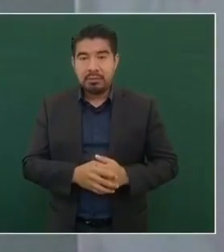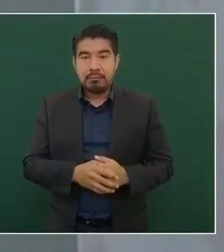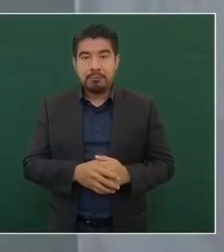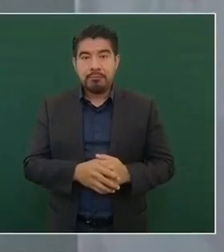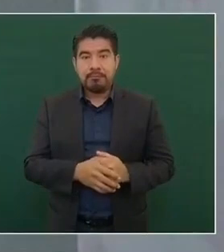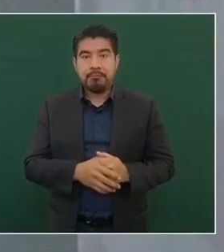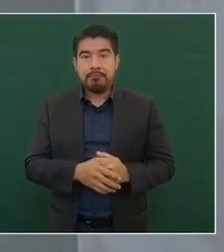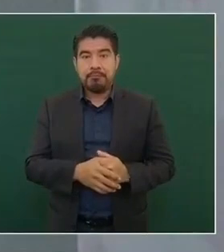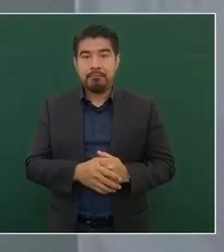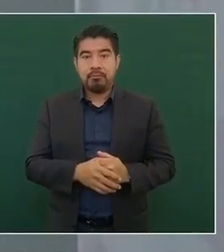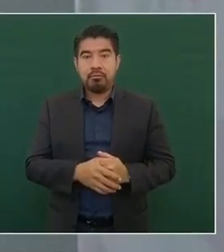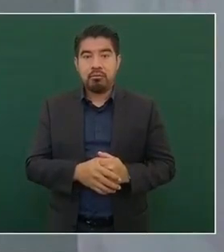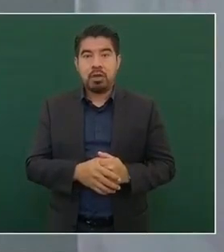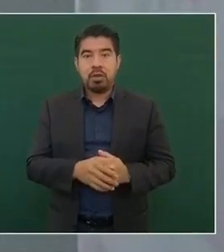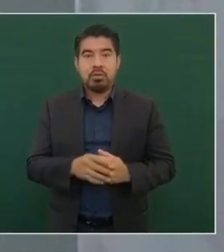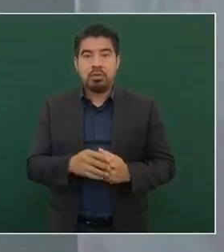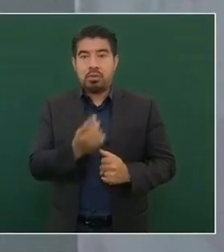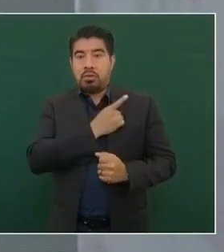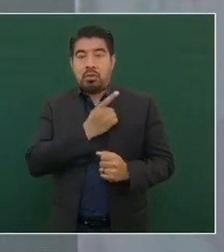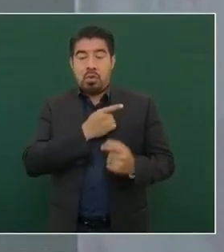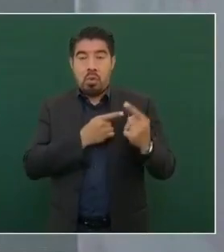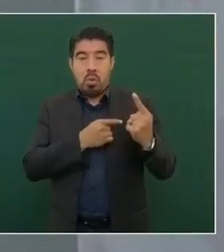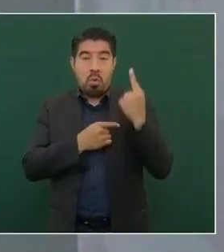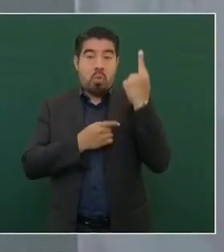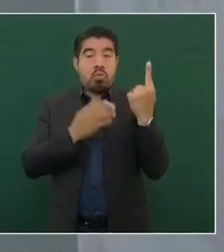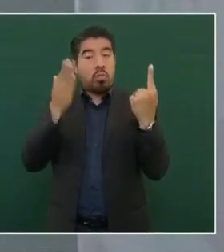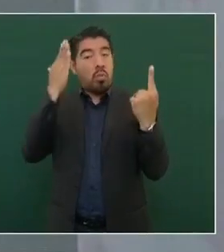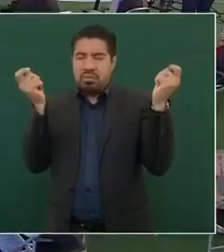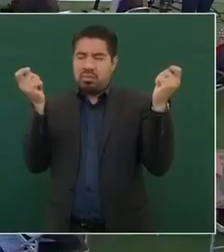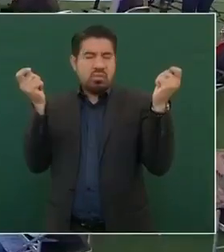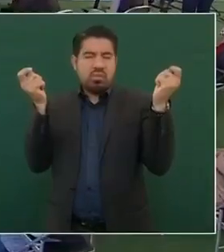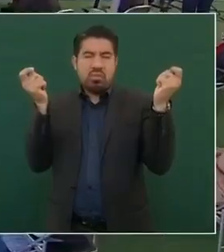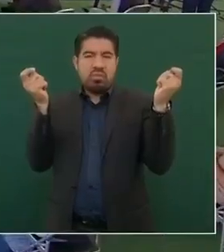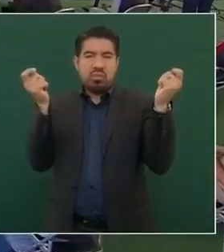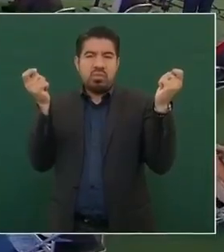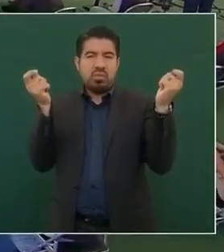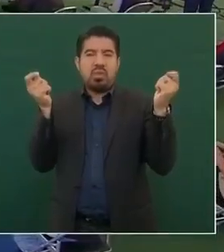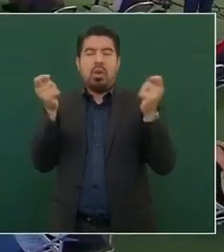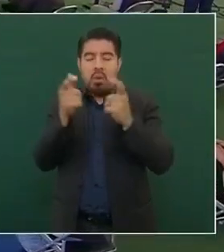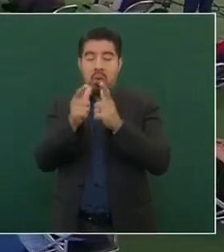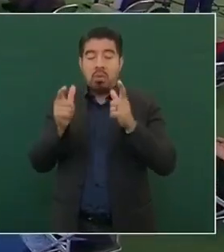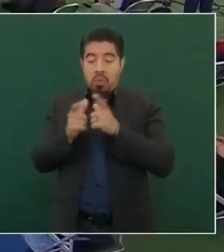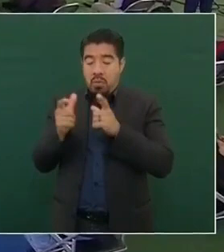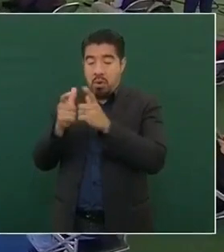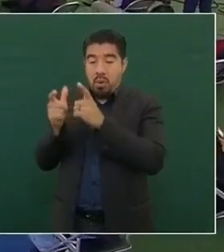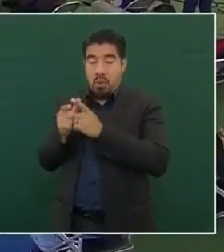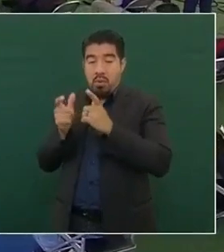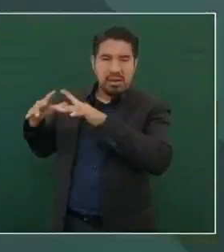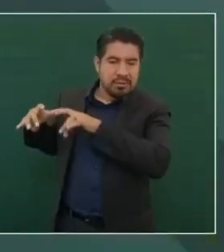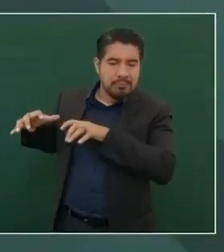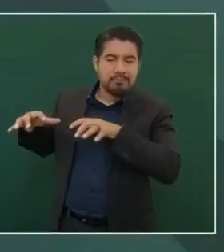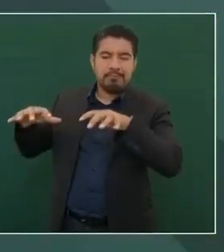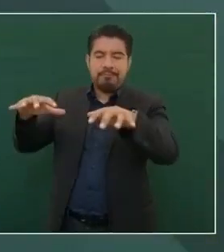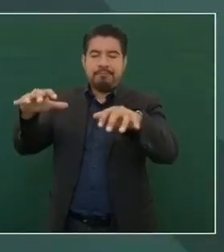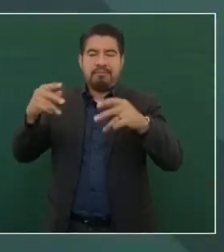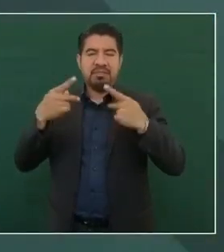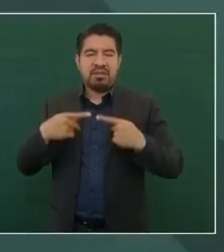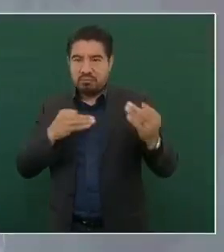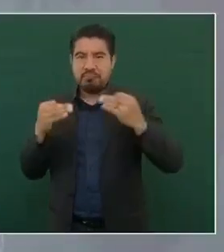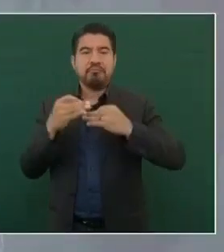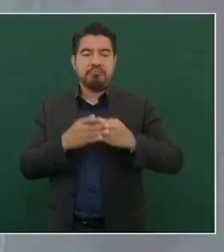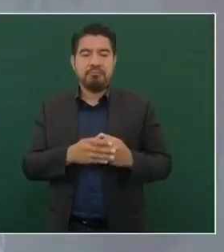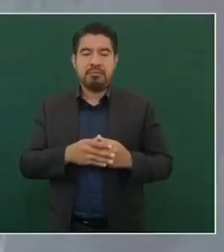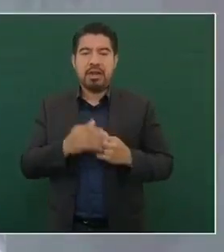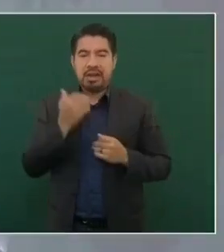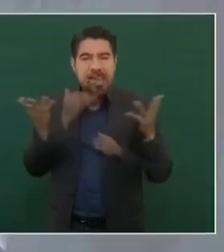No es un dirigente, no es un grupo de dirigentes, es un pueblo entero dispuesto